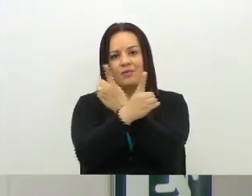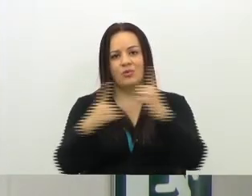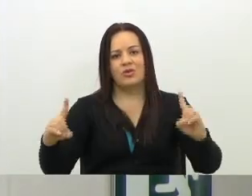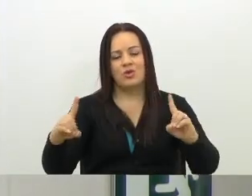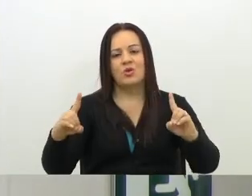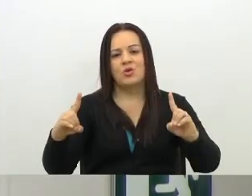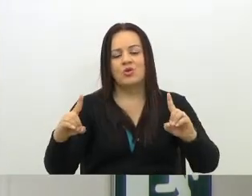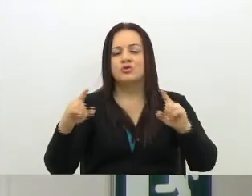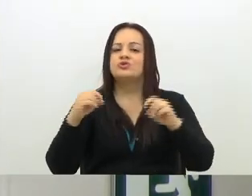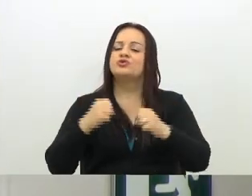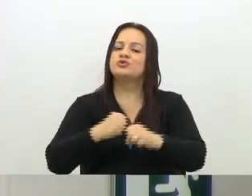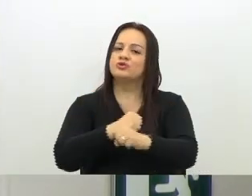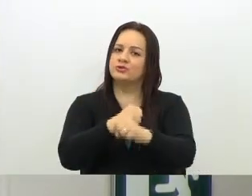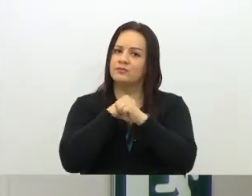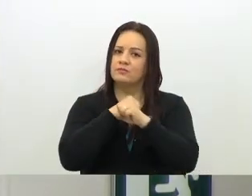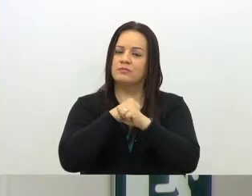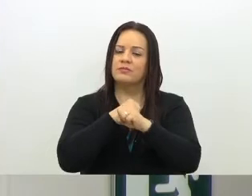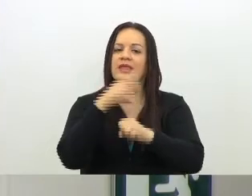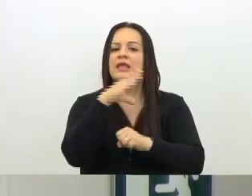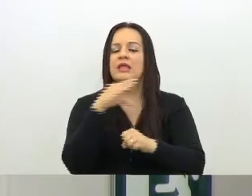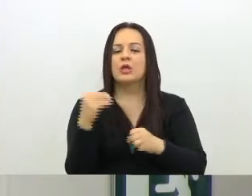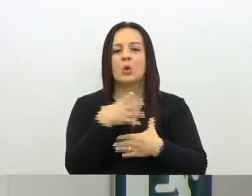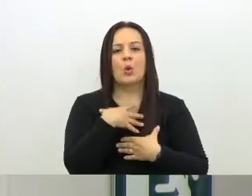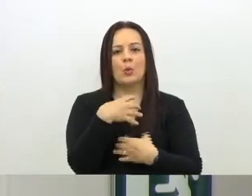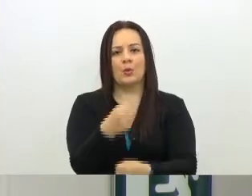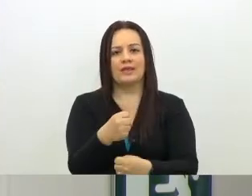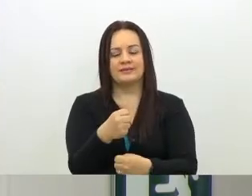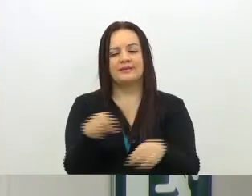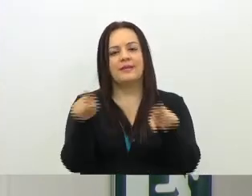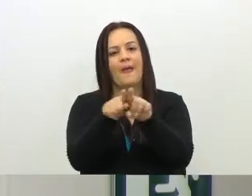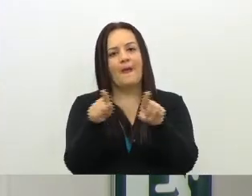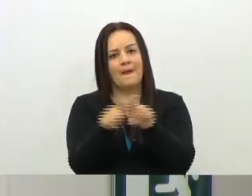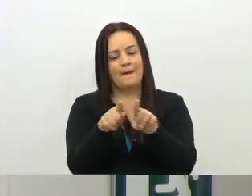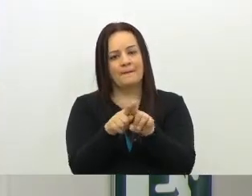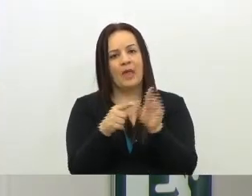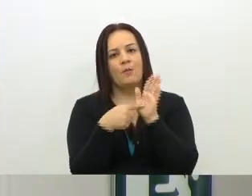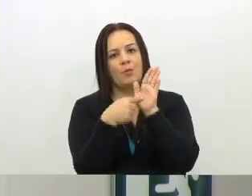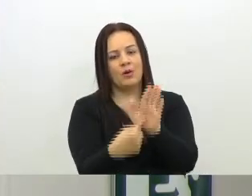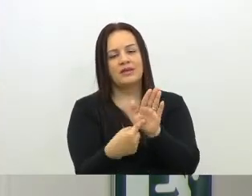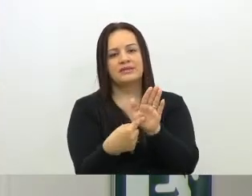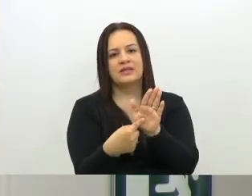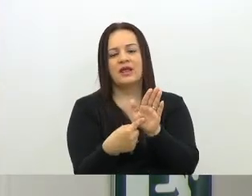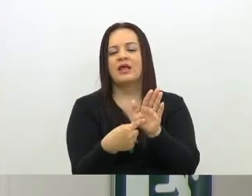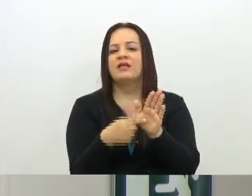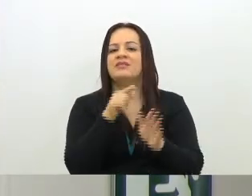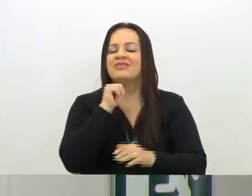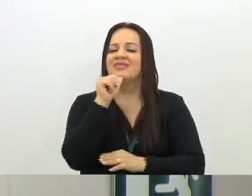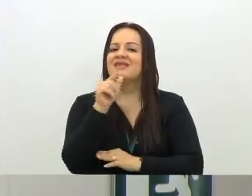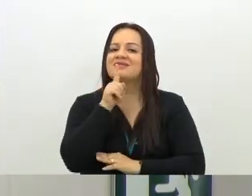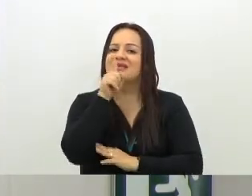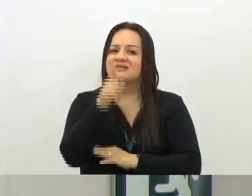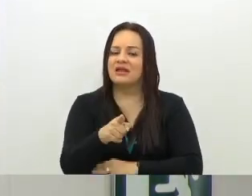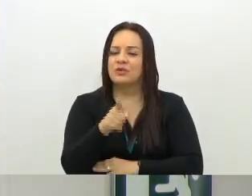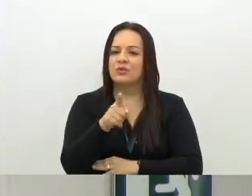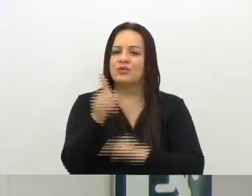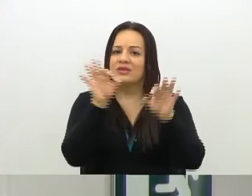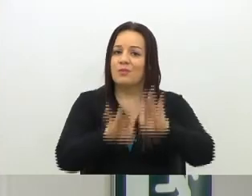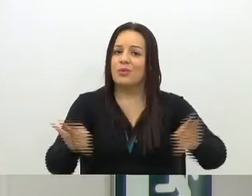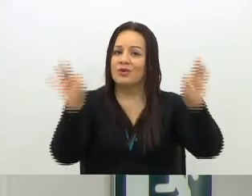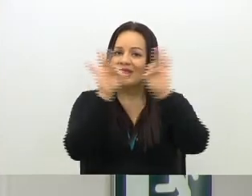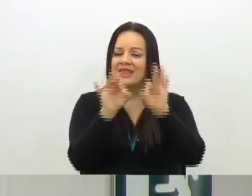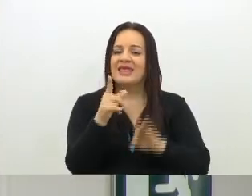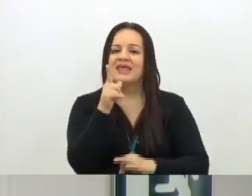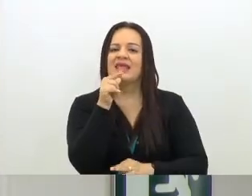y confianza. El mismo devela desaciertos importantísimos de quienes hoy nos gobiernan y está